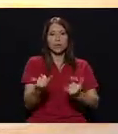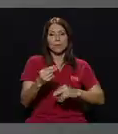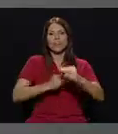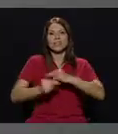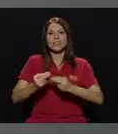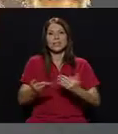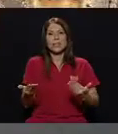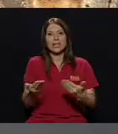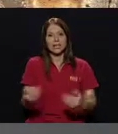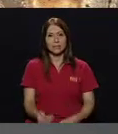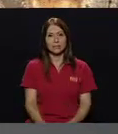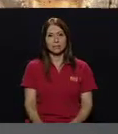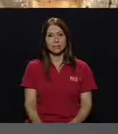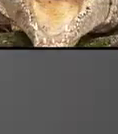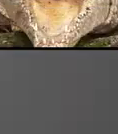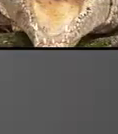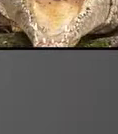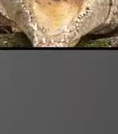actualmente.